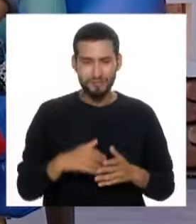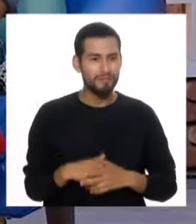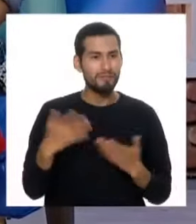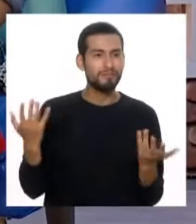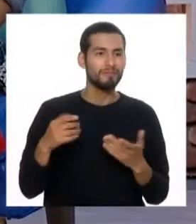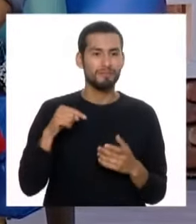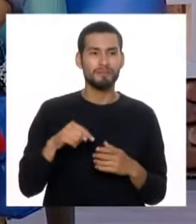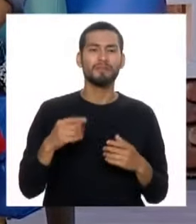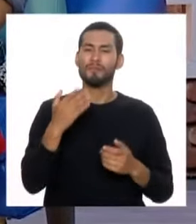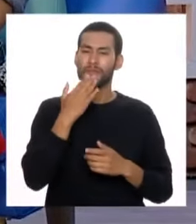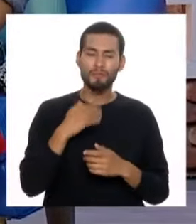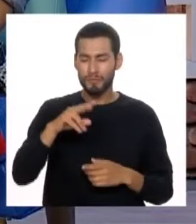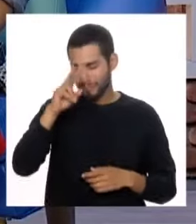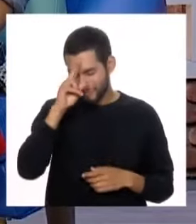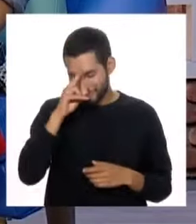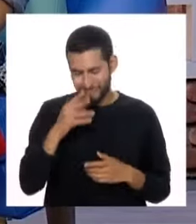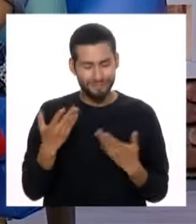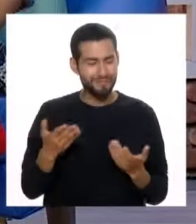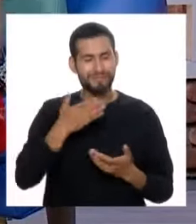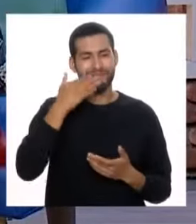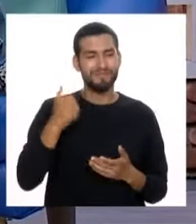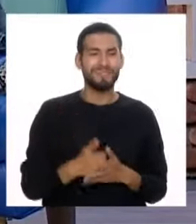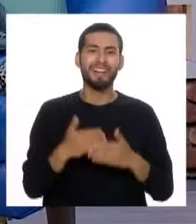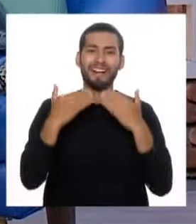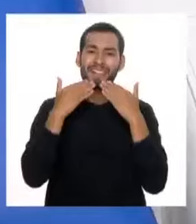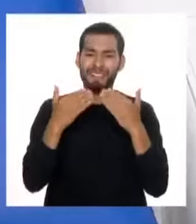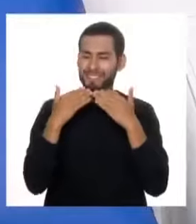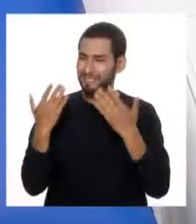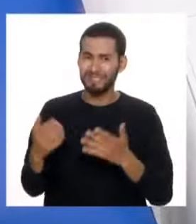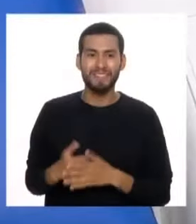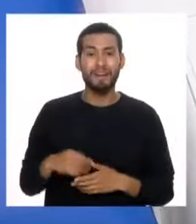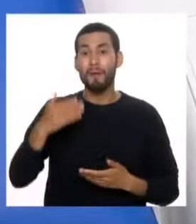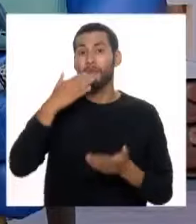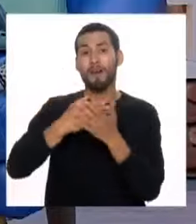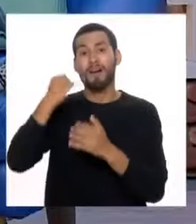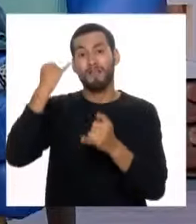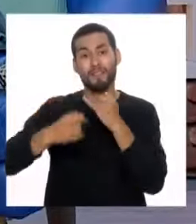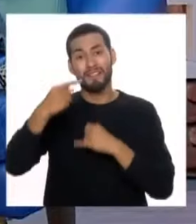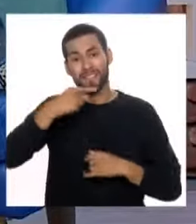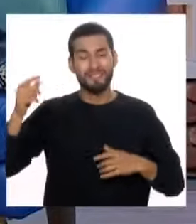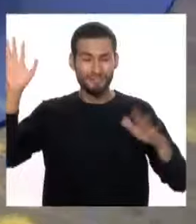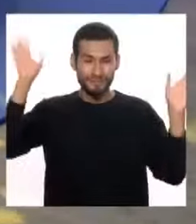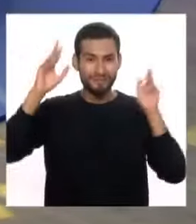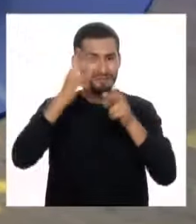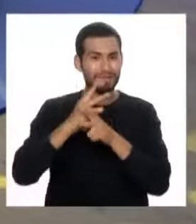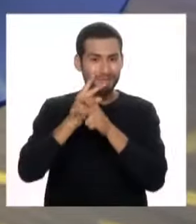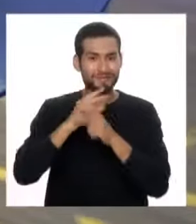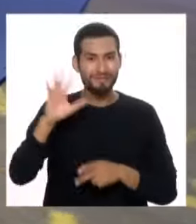través de un dulce peruano, mucho mejor. Gracias, Nati querida. Semana. Nos vamos, chao, buen fin de semana.